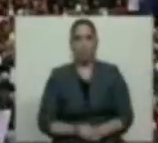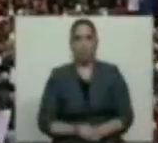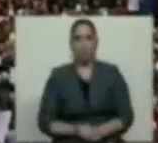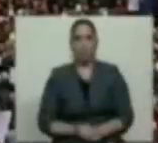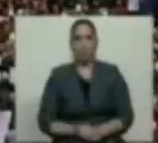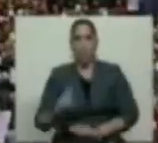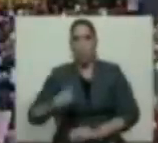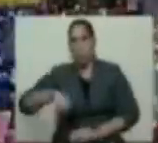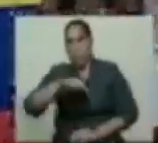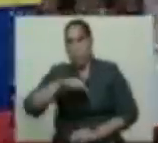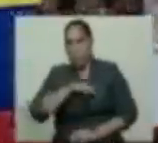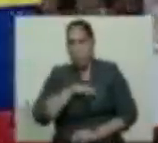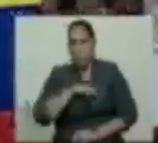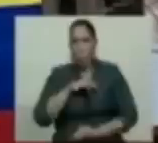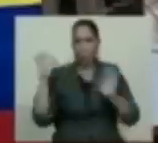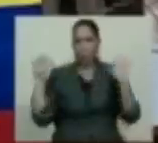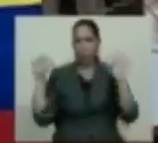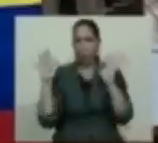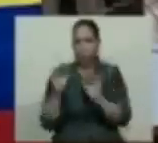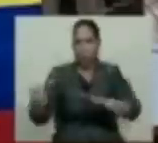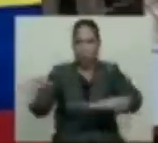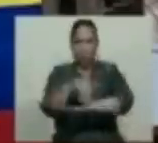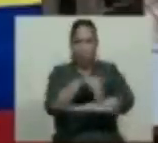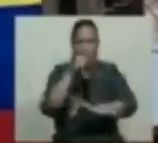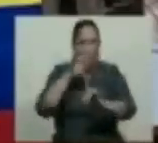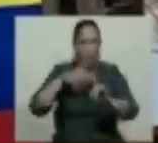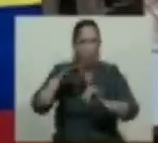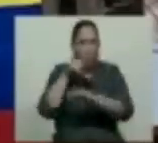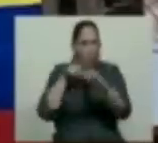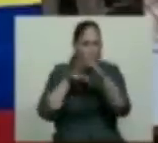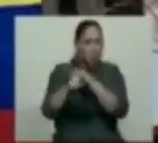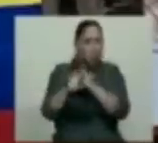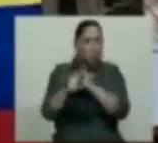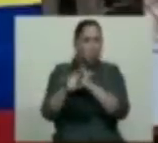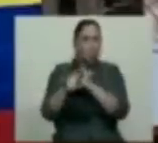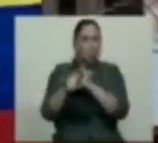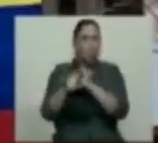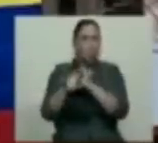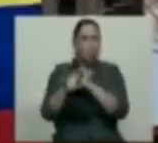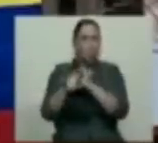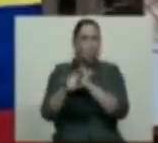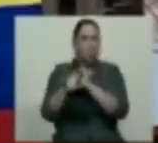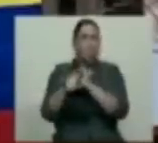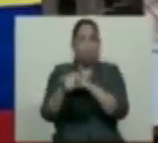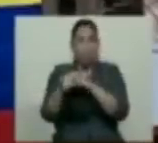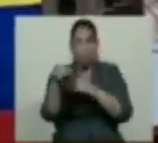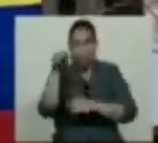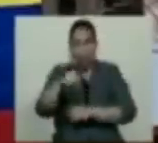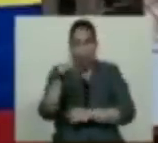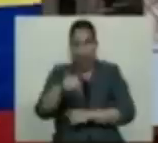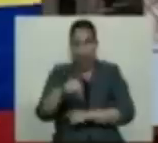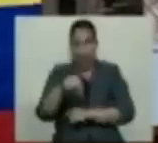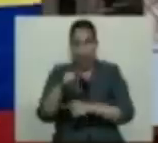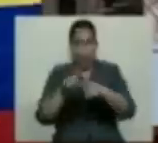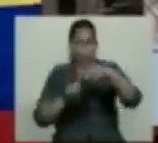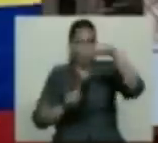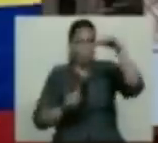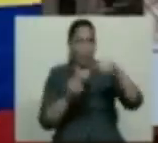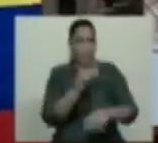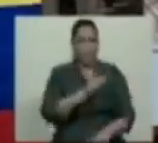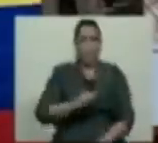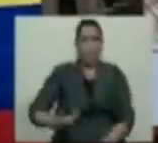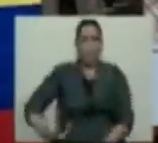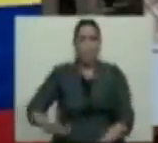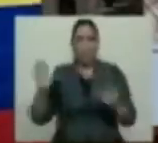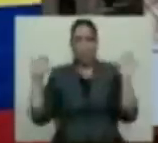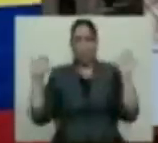hace un tiempo ya se dio cuenta que la salida no era una ofensiva militar, no era un golpe de un sector de